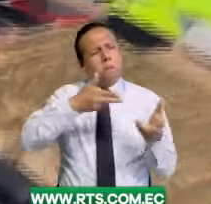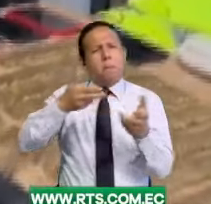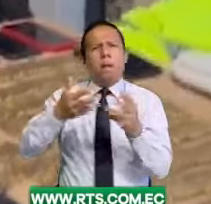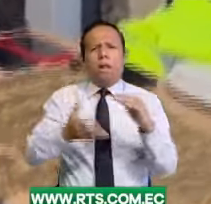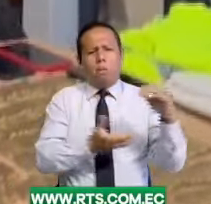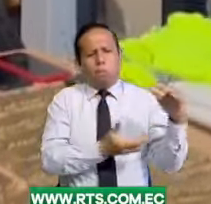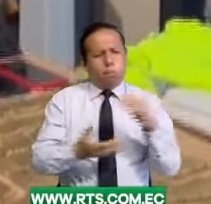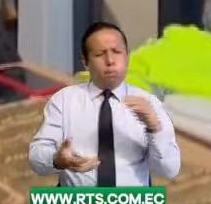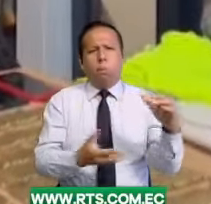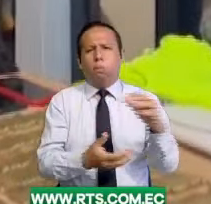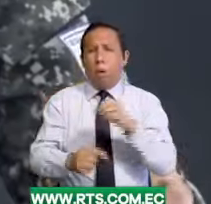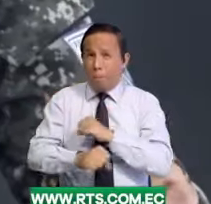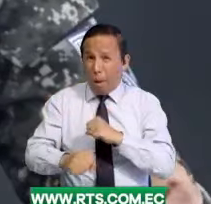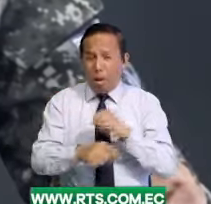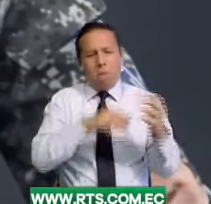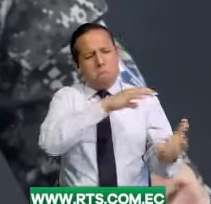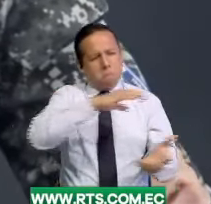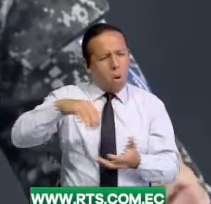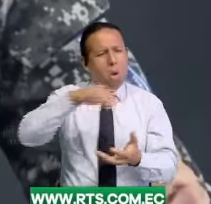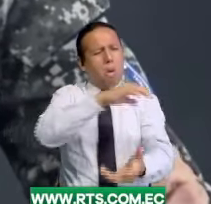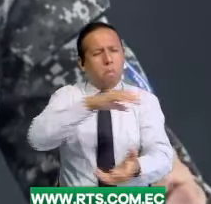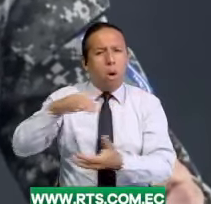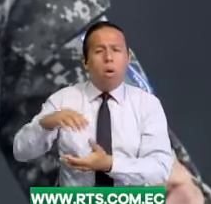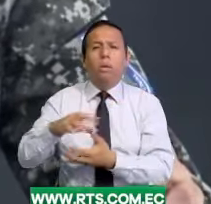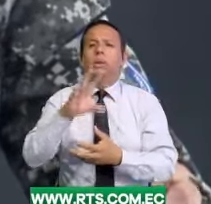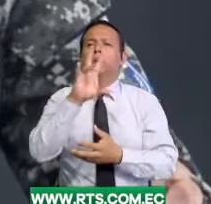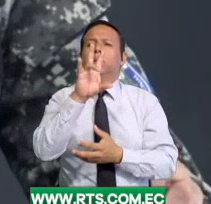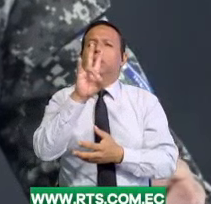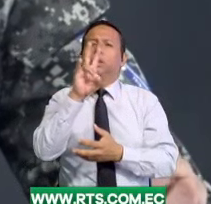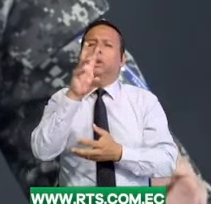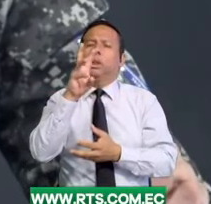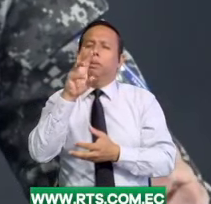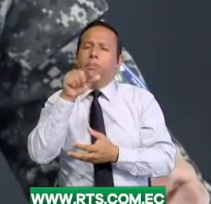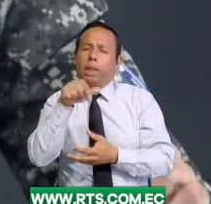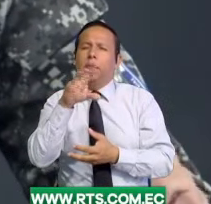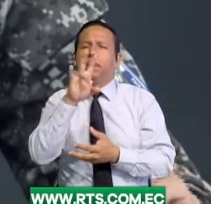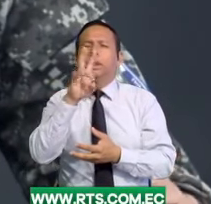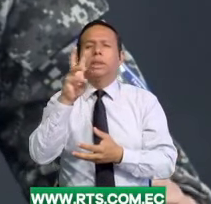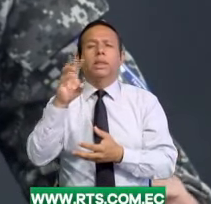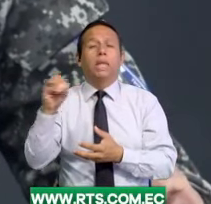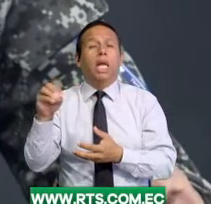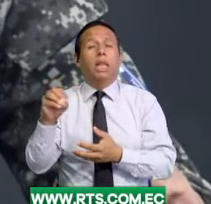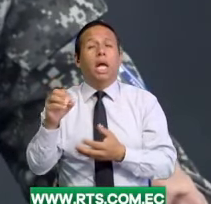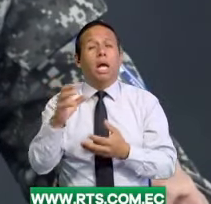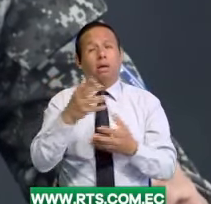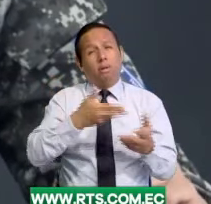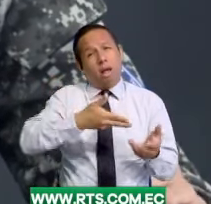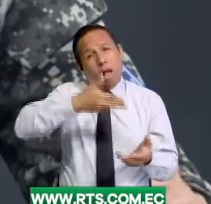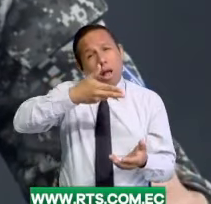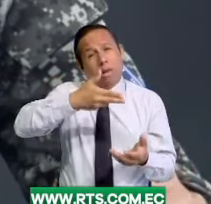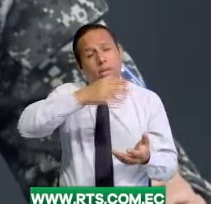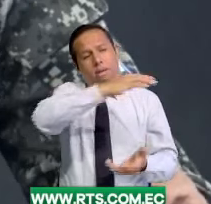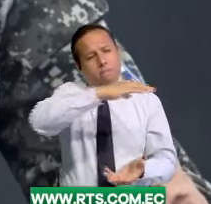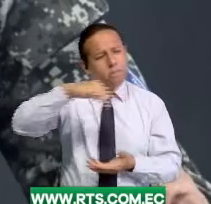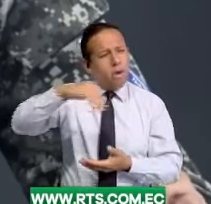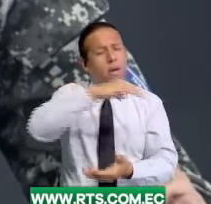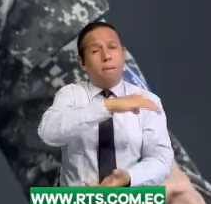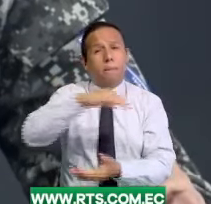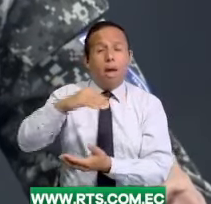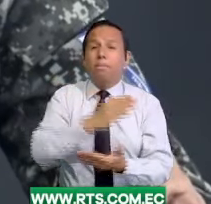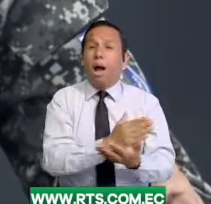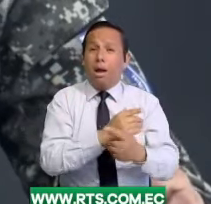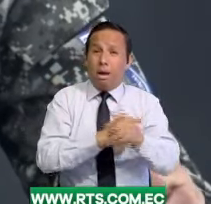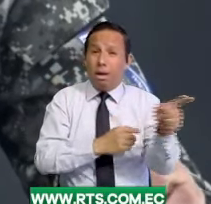sido decomisados. Tenemos al momento 7.615 armas de fuego que han sido decomisadas, retiradas de circulación.